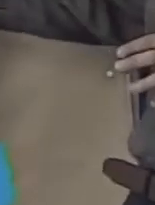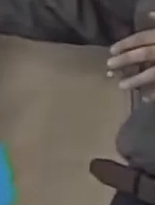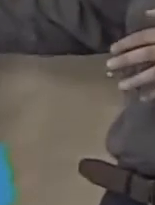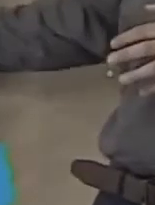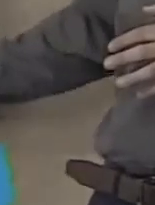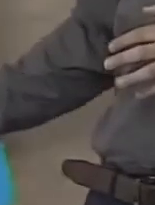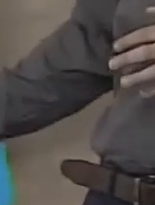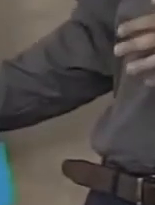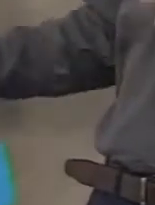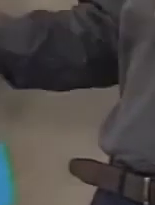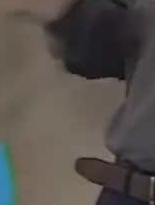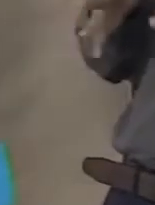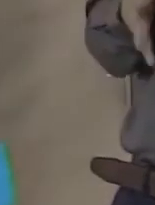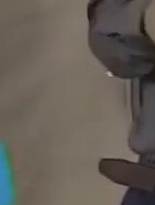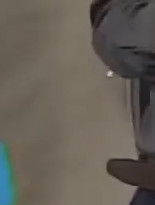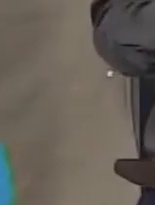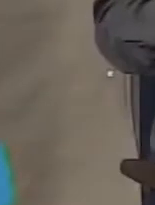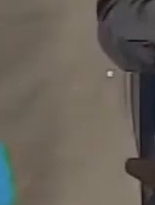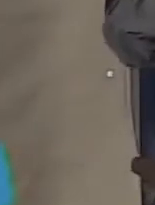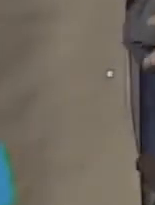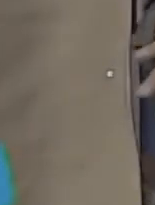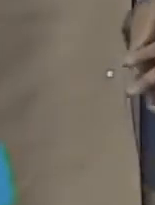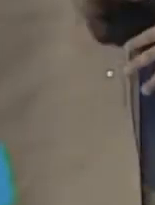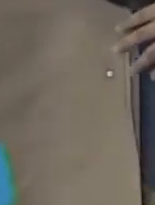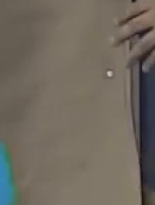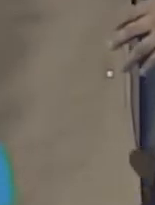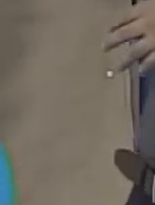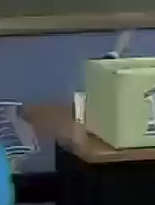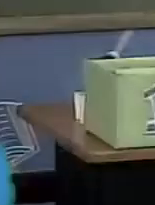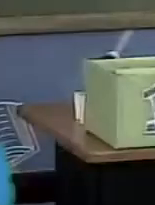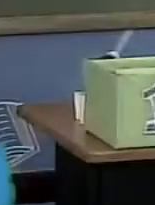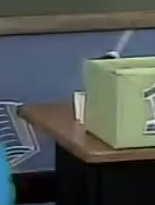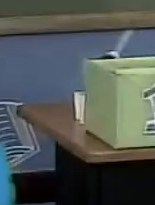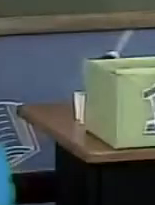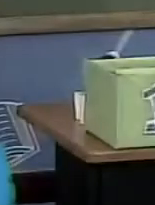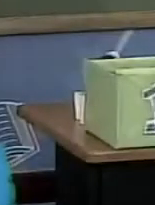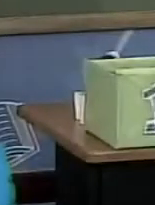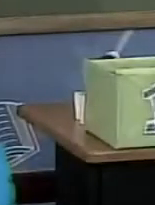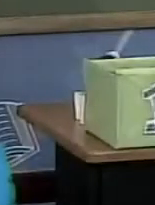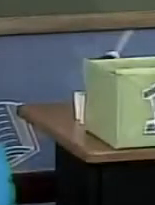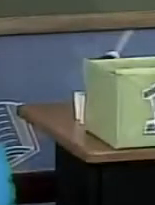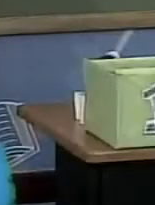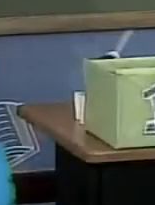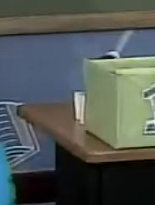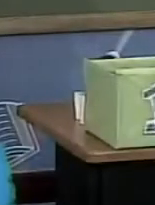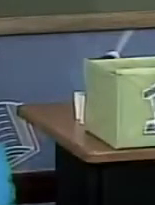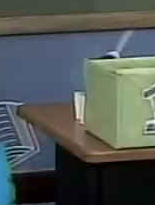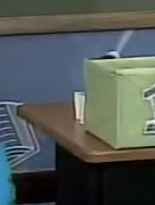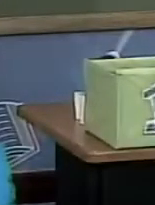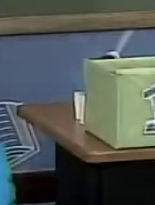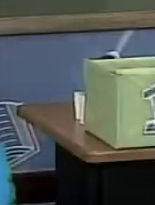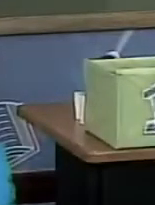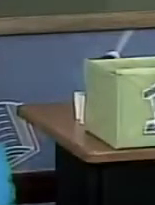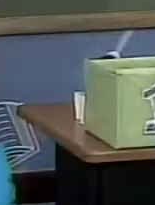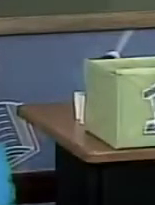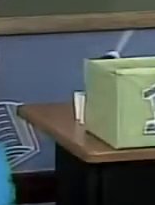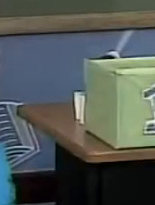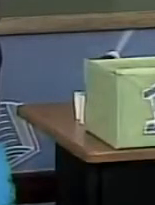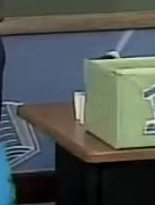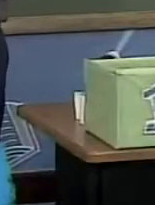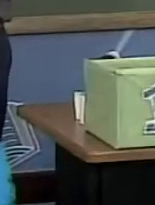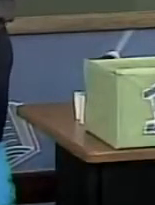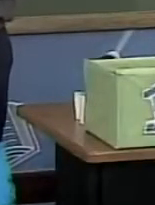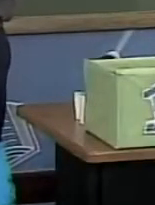dependiendo del contexto. Si nosotros hablamos de oraciones unimembres y de una forma fonética, si nosotros estamos hablando con